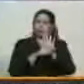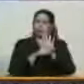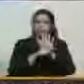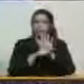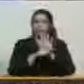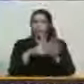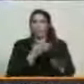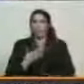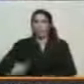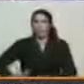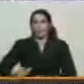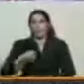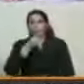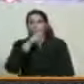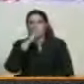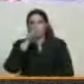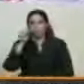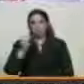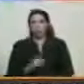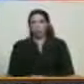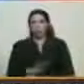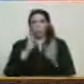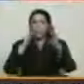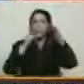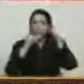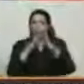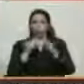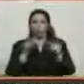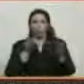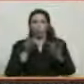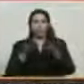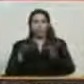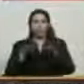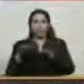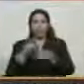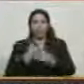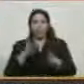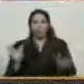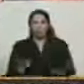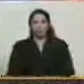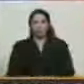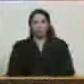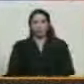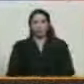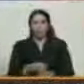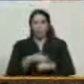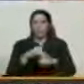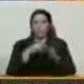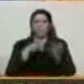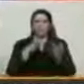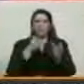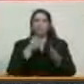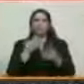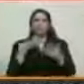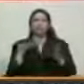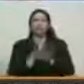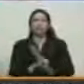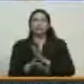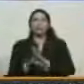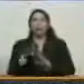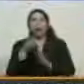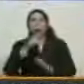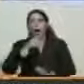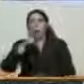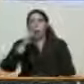la República, que atenderá todos los servicios públicos. Vamos a escuchar qué dijo la ministra Evelyn Vázquez del Servicio de las Aguas.